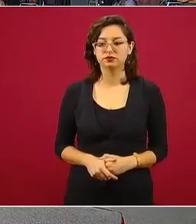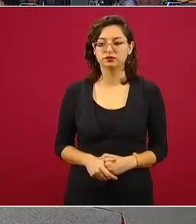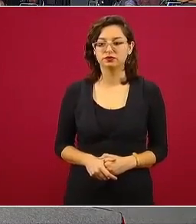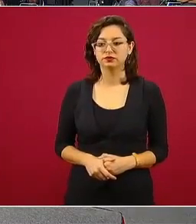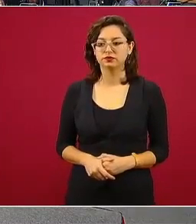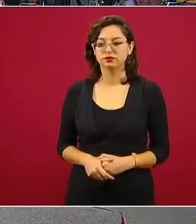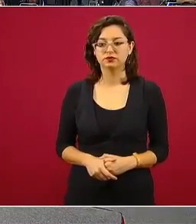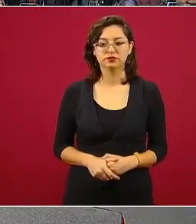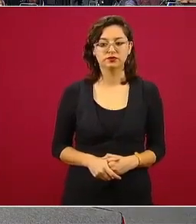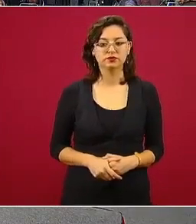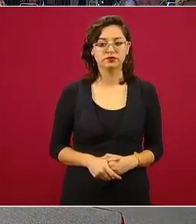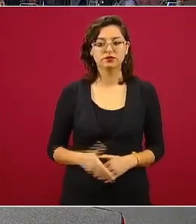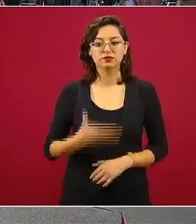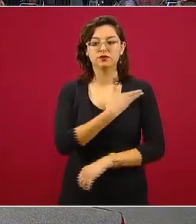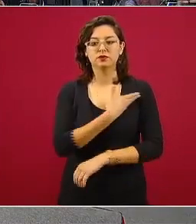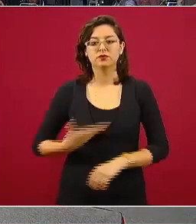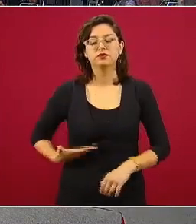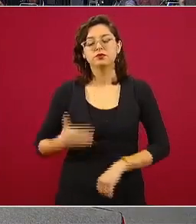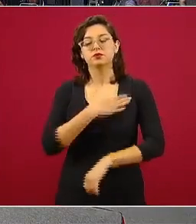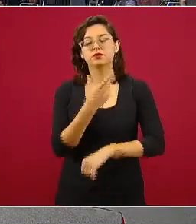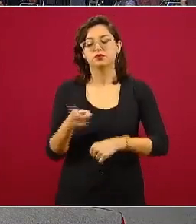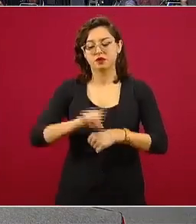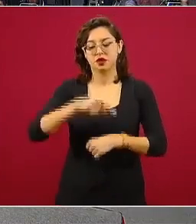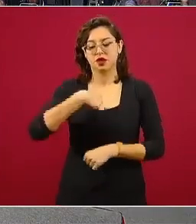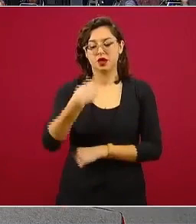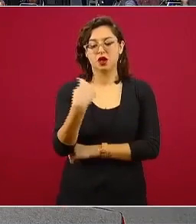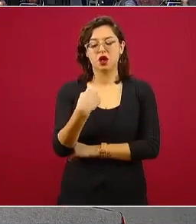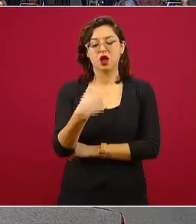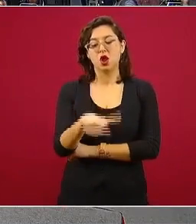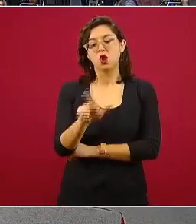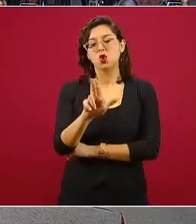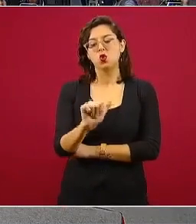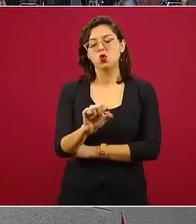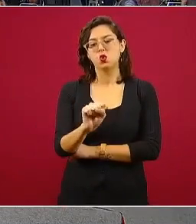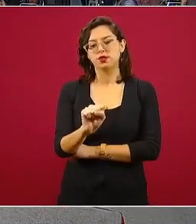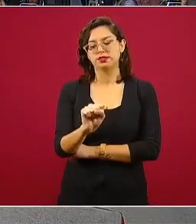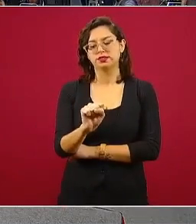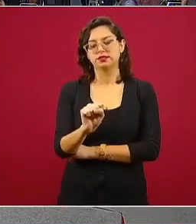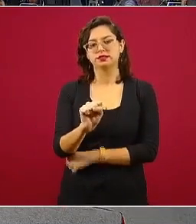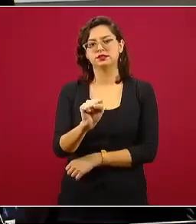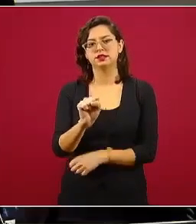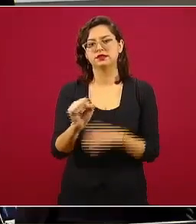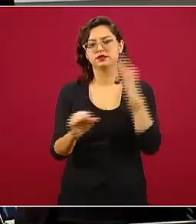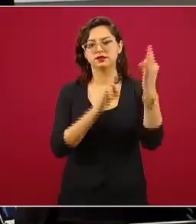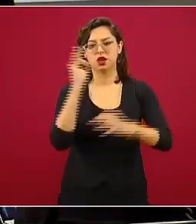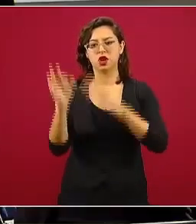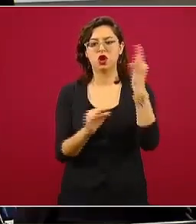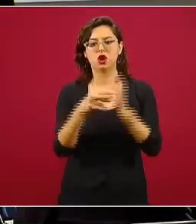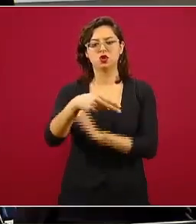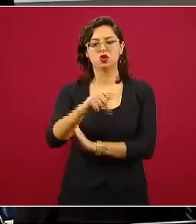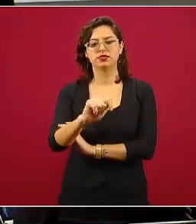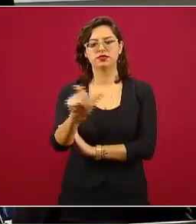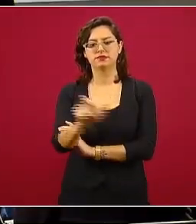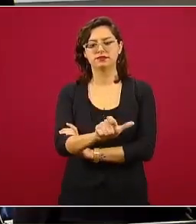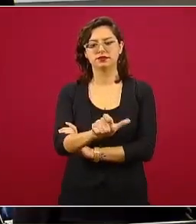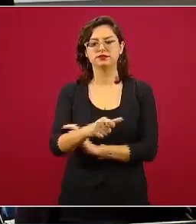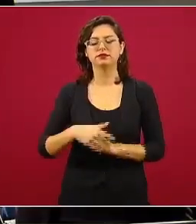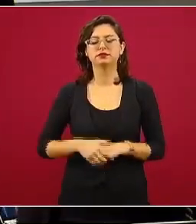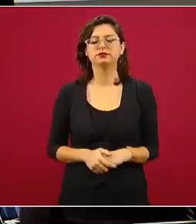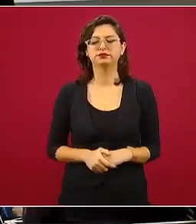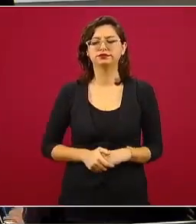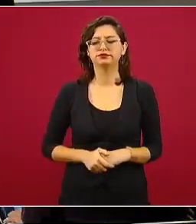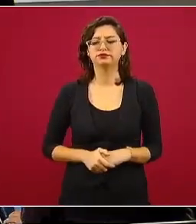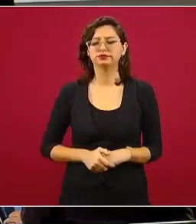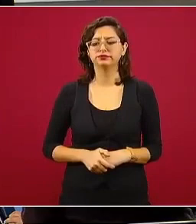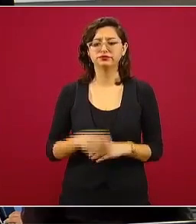Presidente, buenos días. Luis Méndez de Notimex. Presidente, hay un tema que a mí me gustaría recuperar. Hace 2